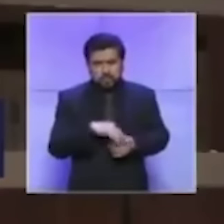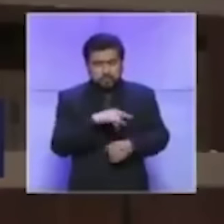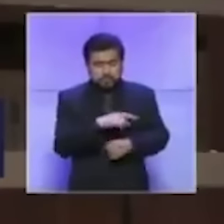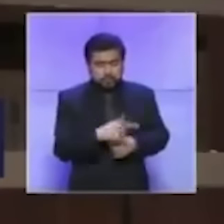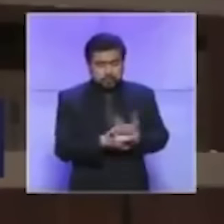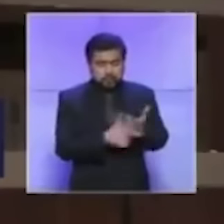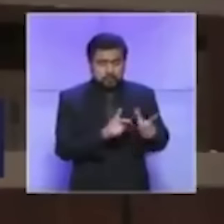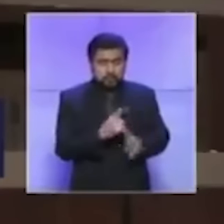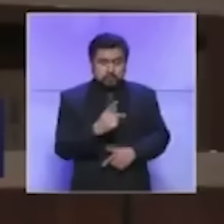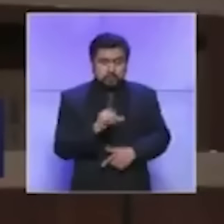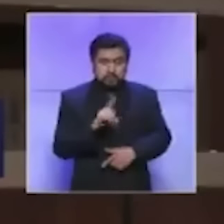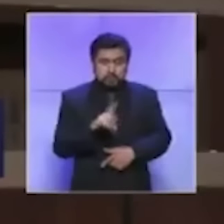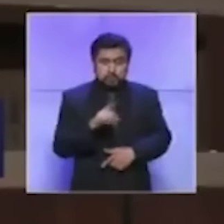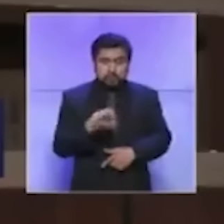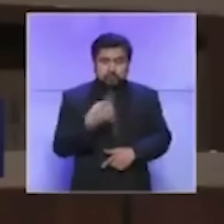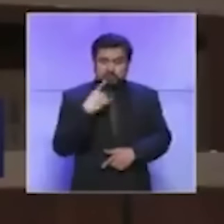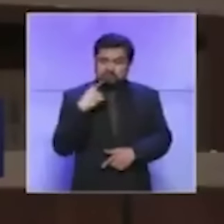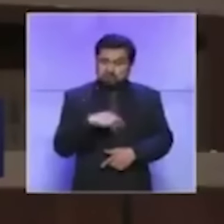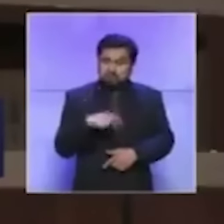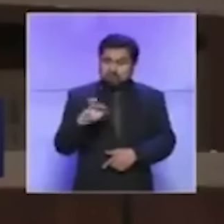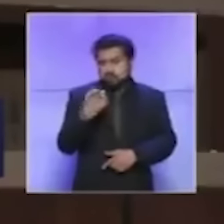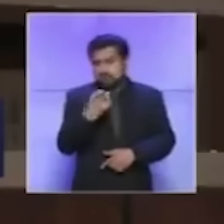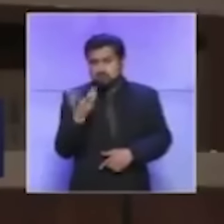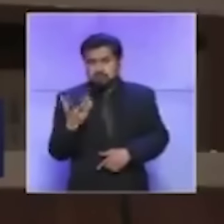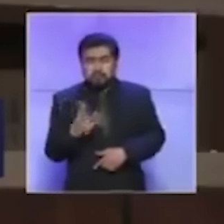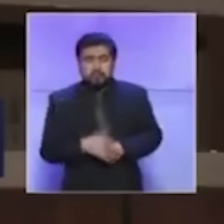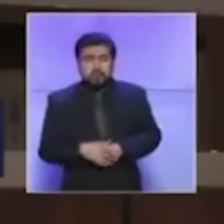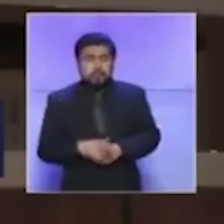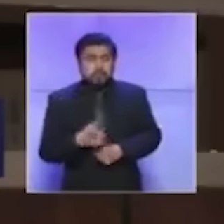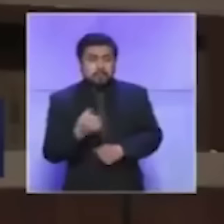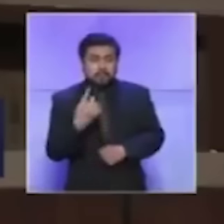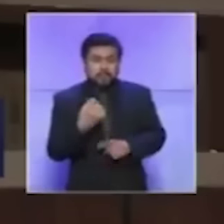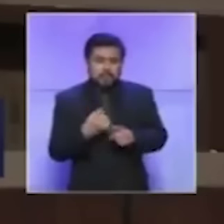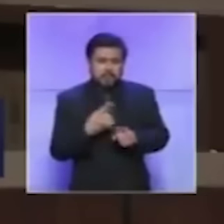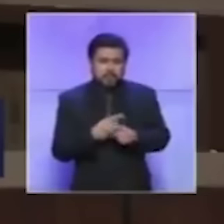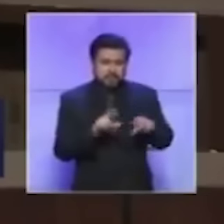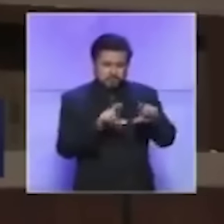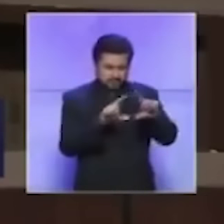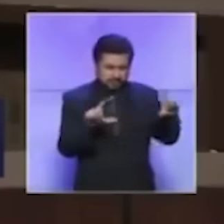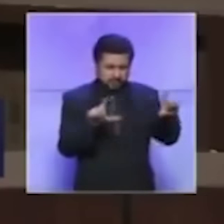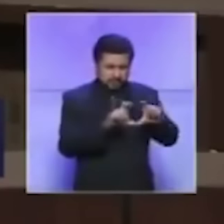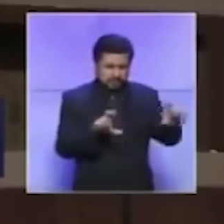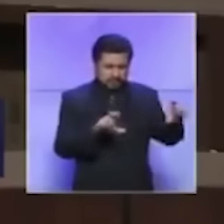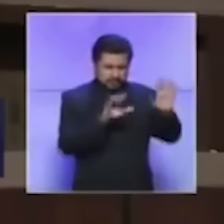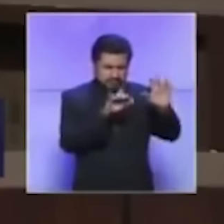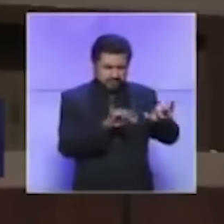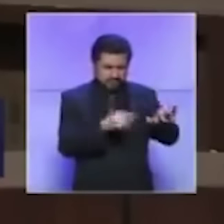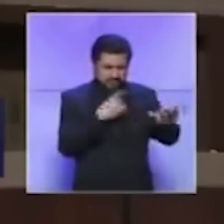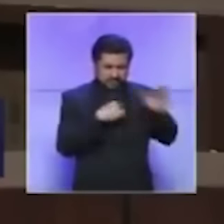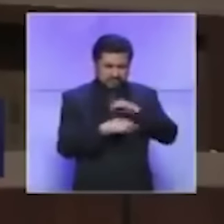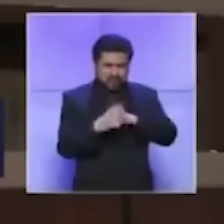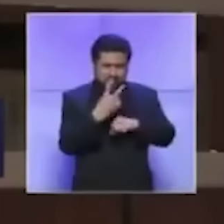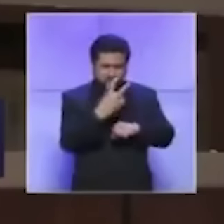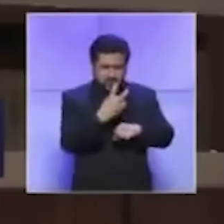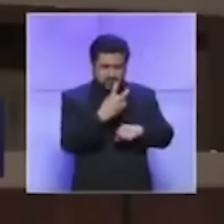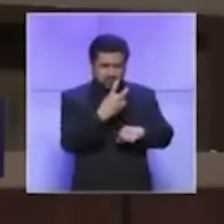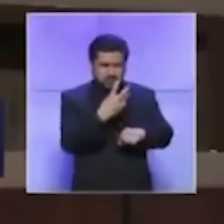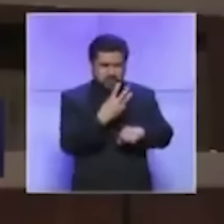manera explícita mencionan en ciertos numerales de la demanda, el 2, 3 y